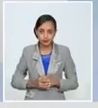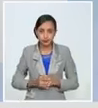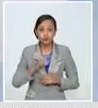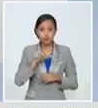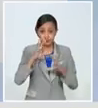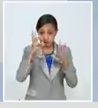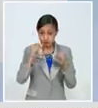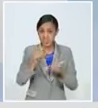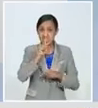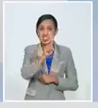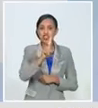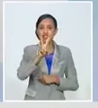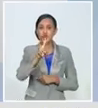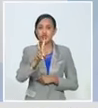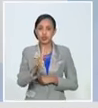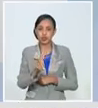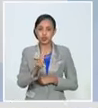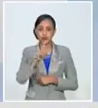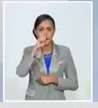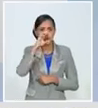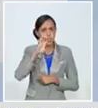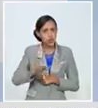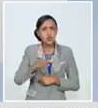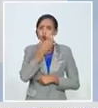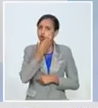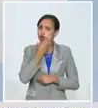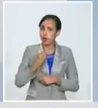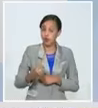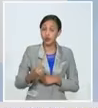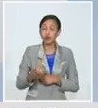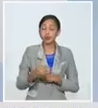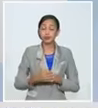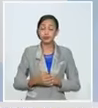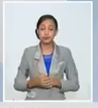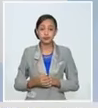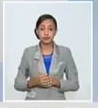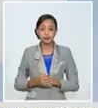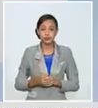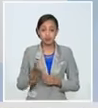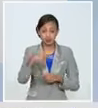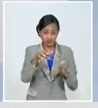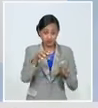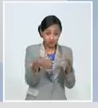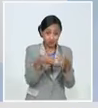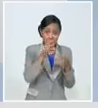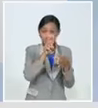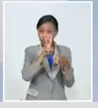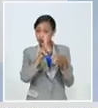121 niños, jóvenes, adolescentes, y de ellos